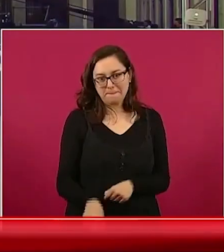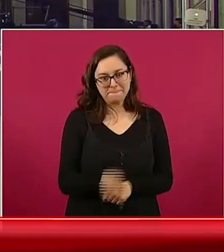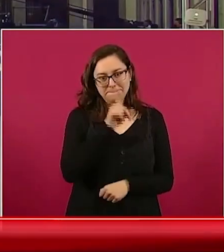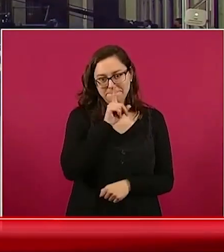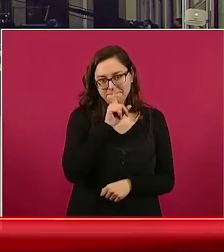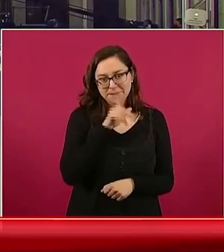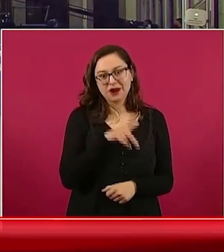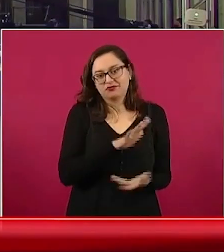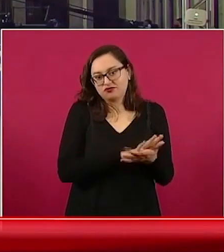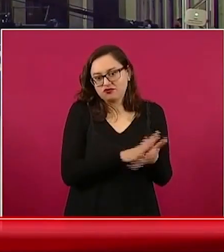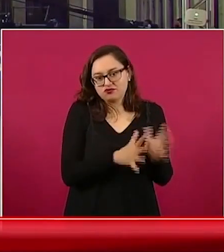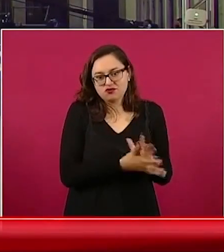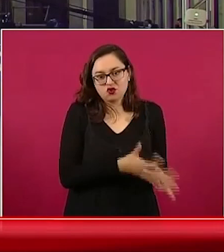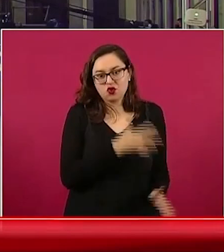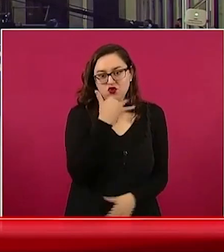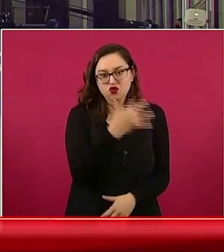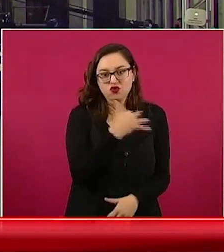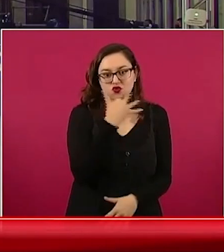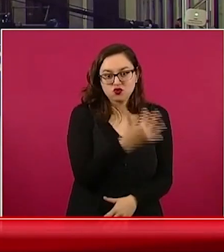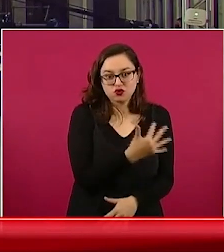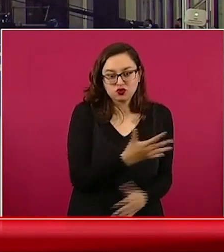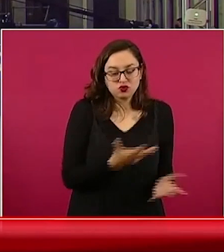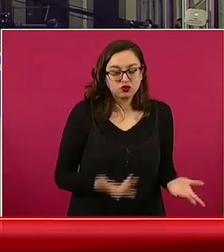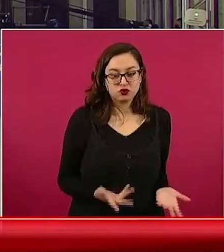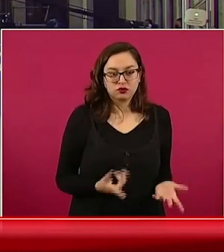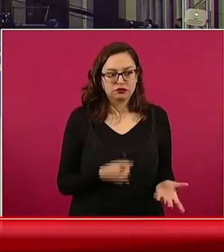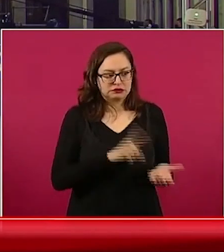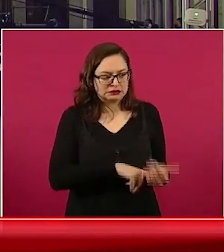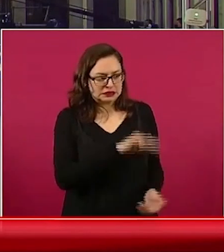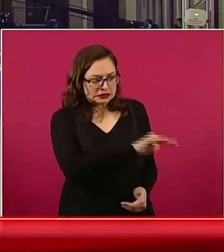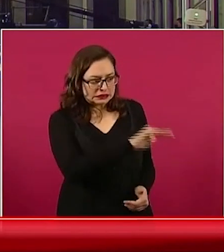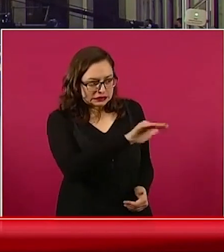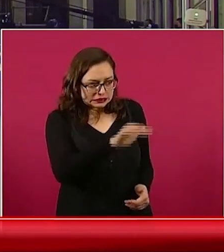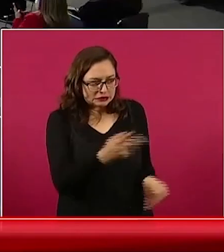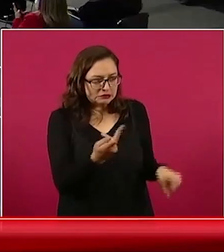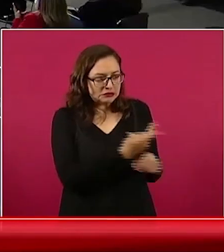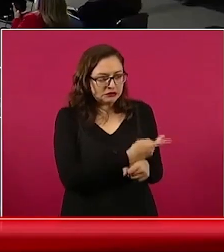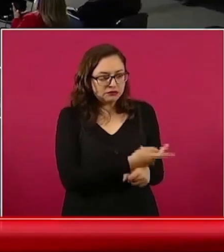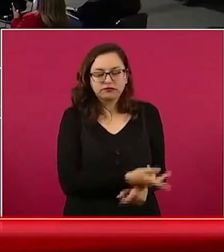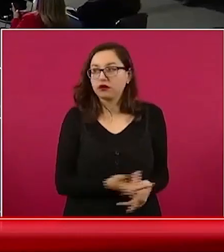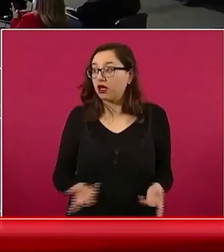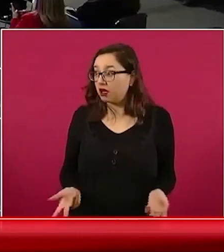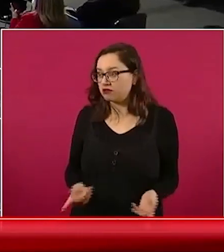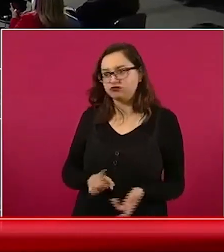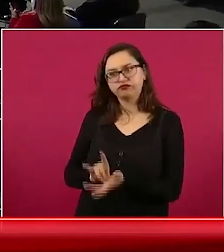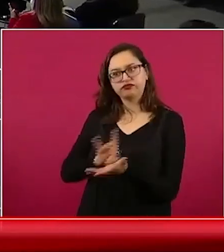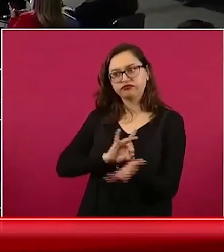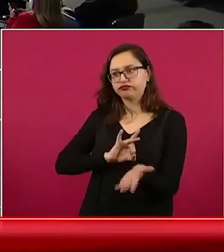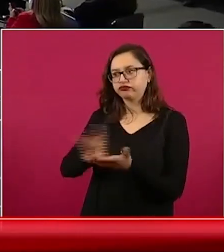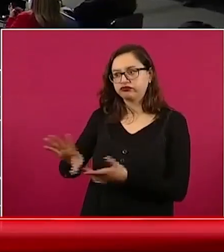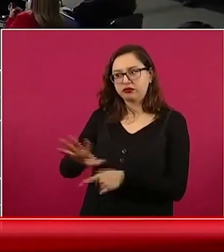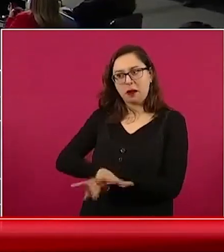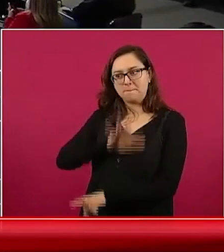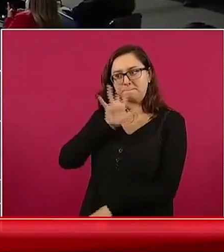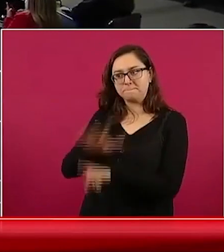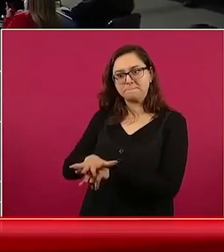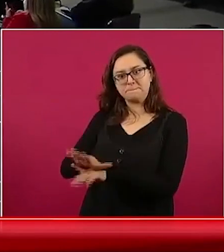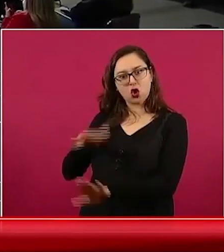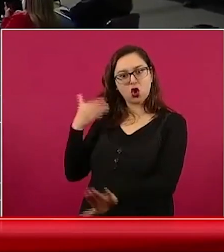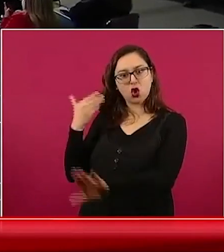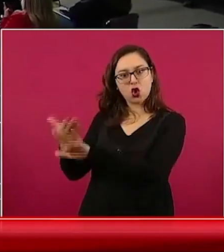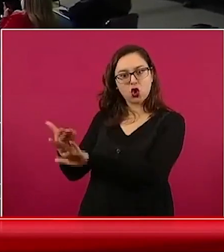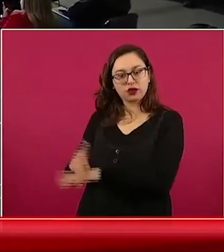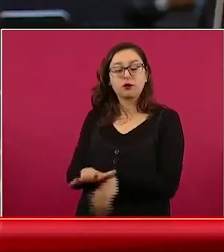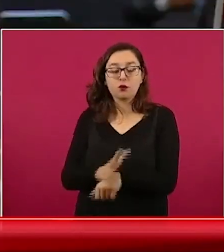ante todas estas violaciones y cuando alguien se atreve a hablar de los periodistas deportivos, lo censuran o lo linchan. Estas